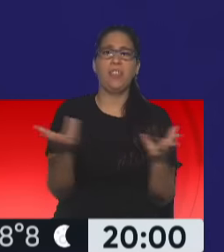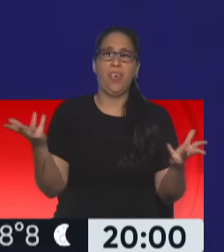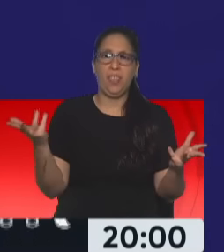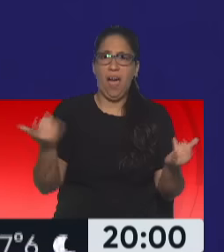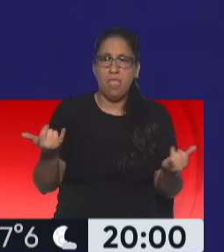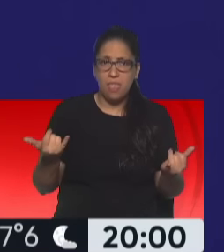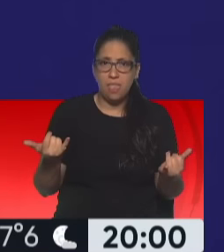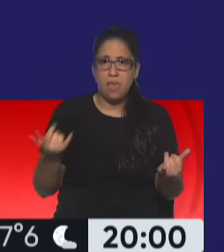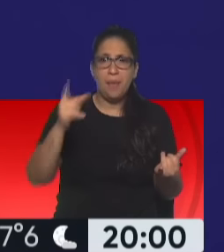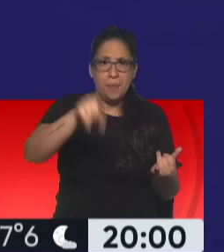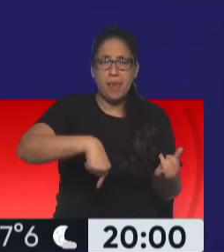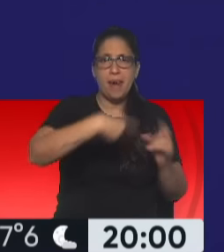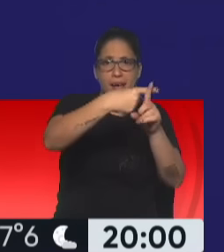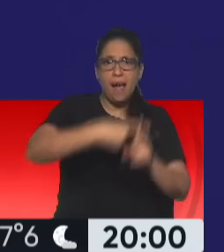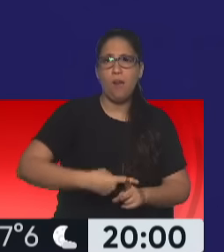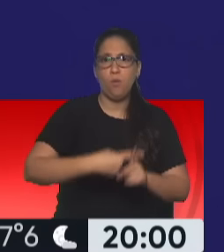Es decir, si ustedes